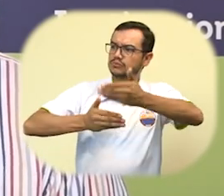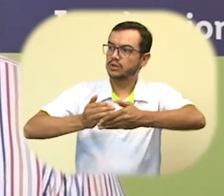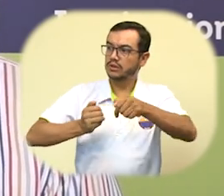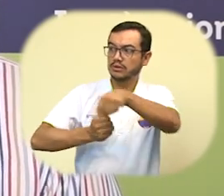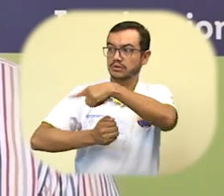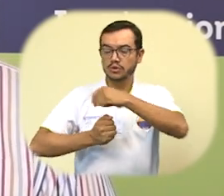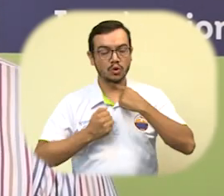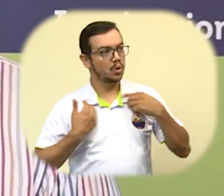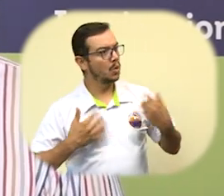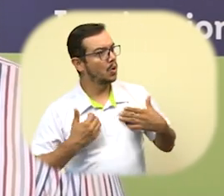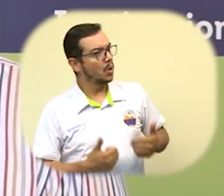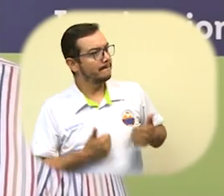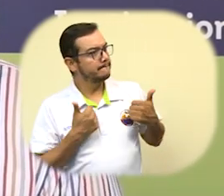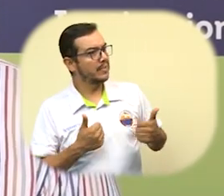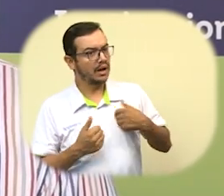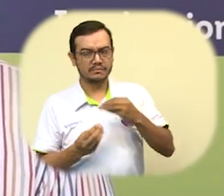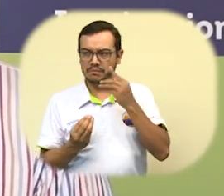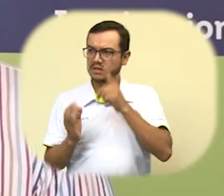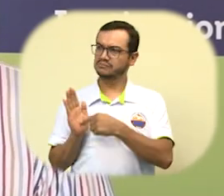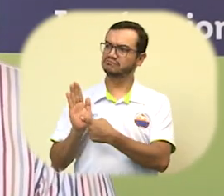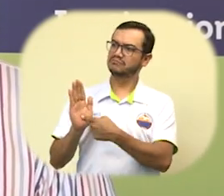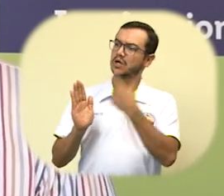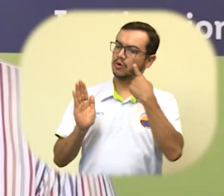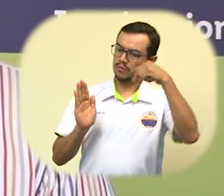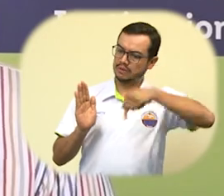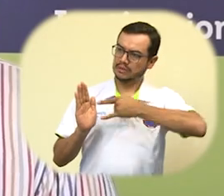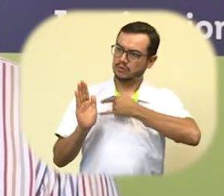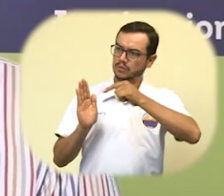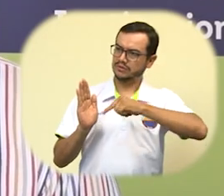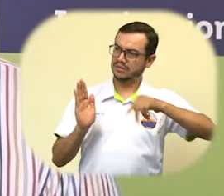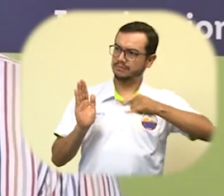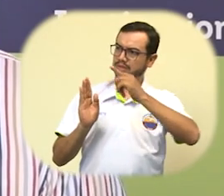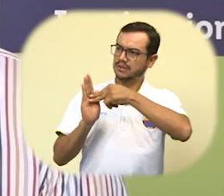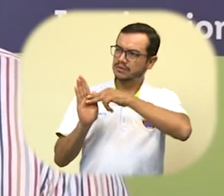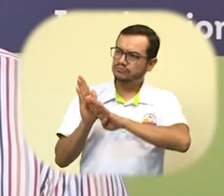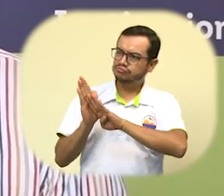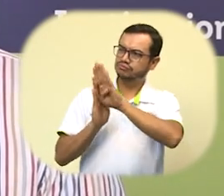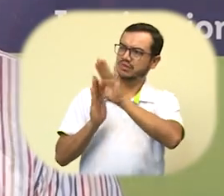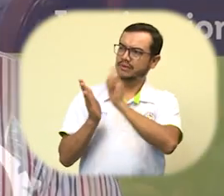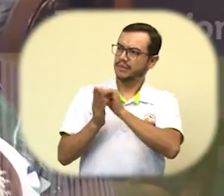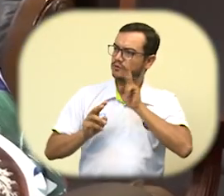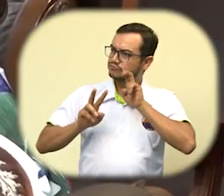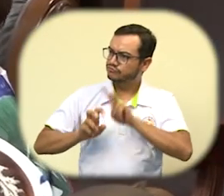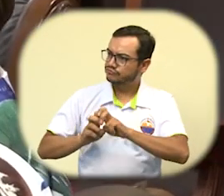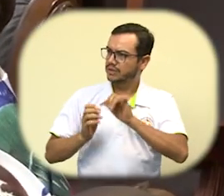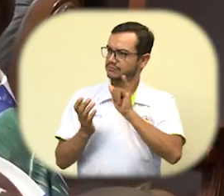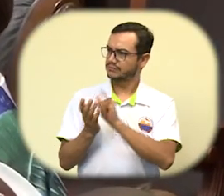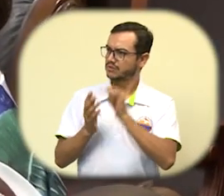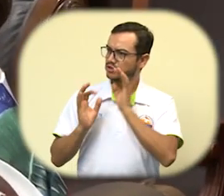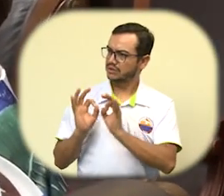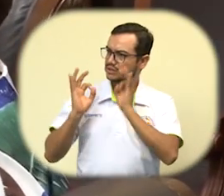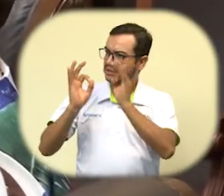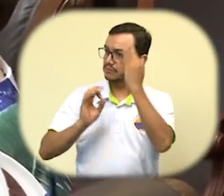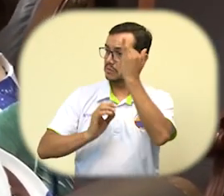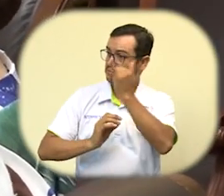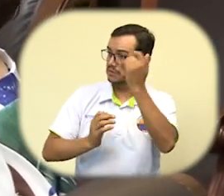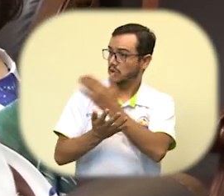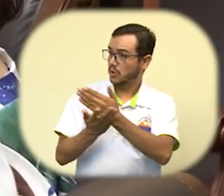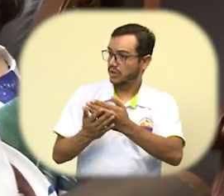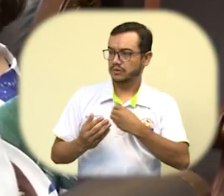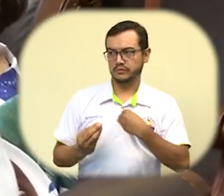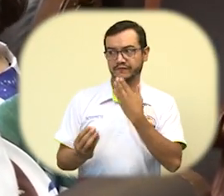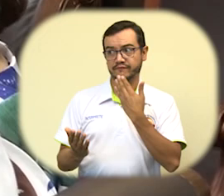recibido de muy buena manera, ponderando los avances significativos que ha tenido la universidad en investigación, en desarrollo académico, en acreditación.